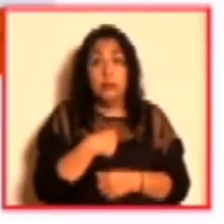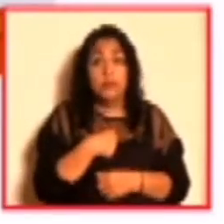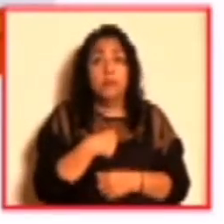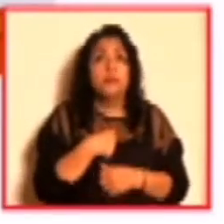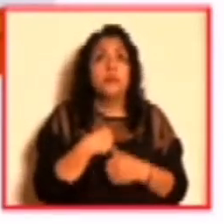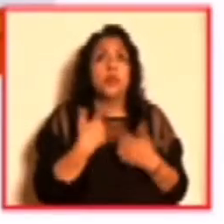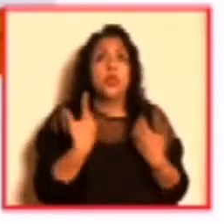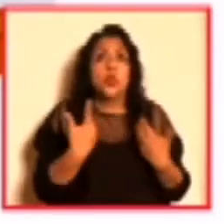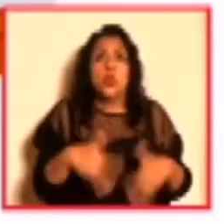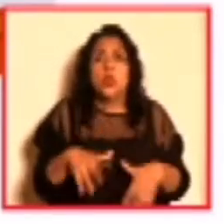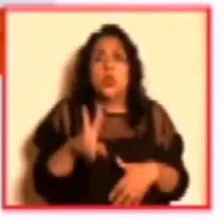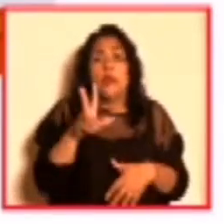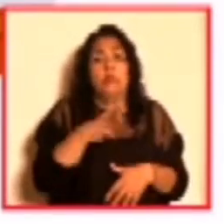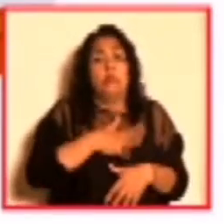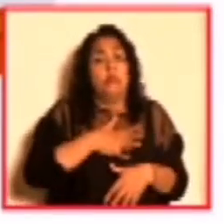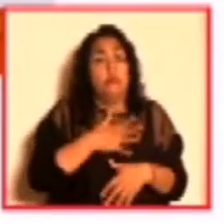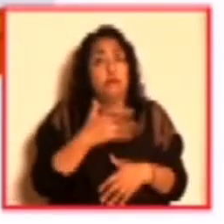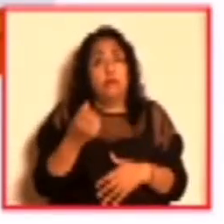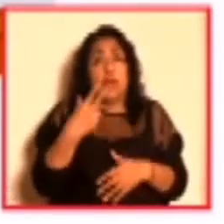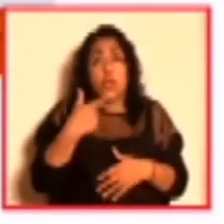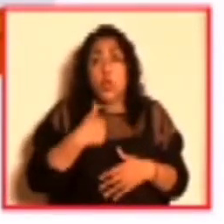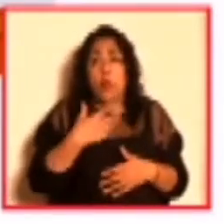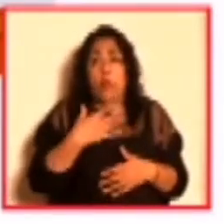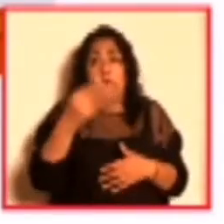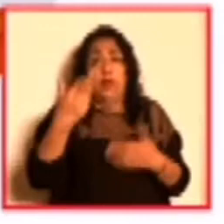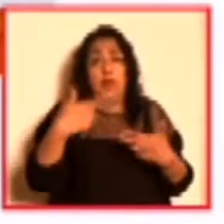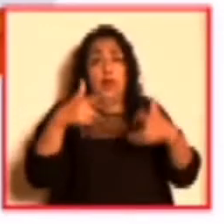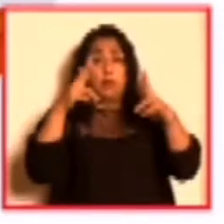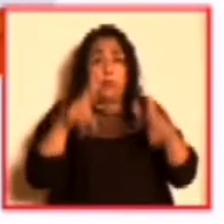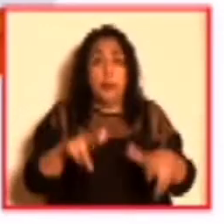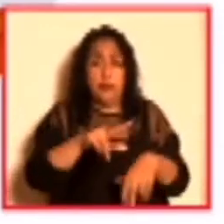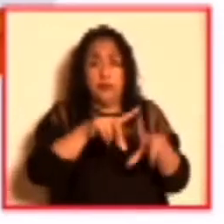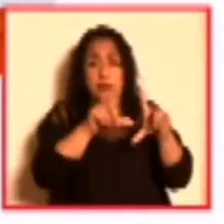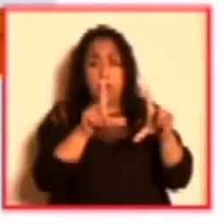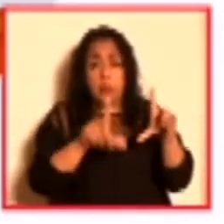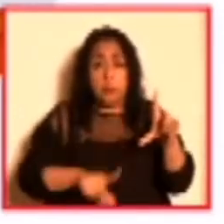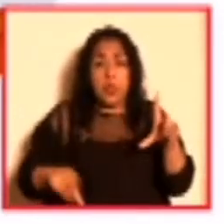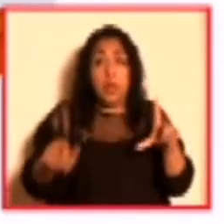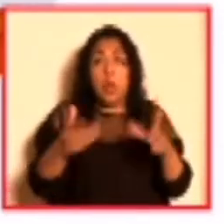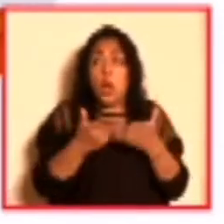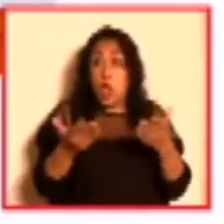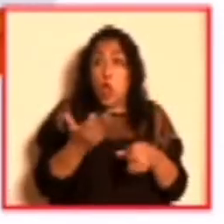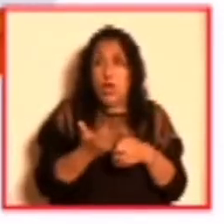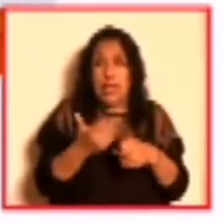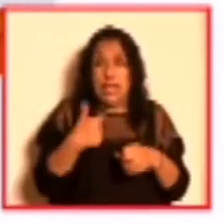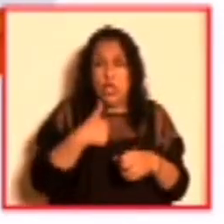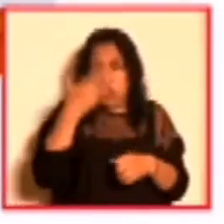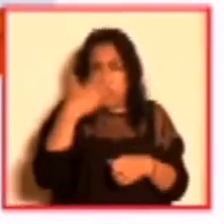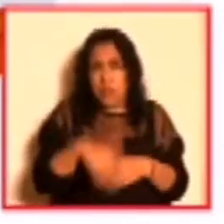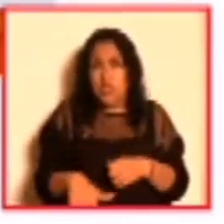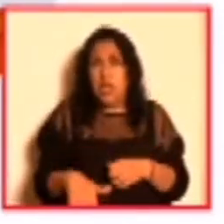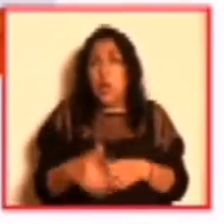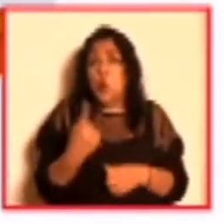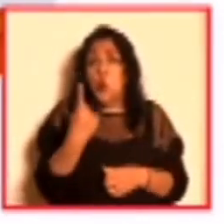una dicha y un gran placer estar representando mi país, puesto que hasta este momento tengo entendido que soy el único